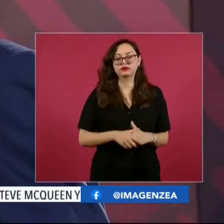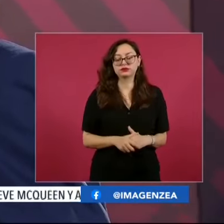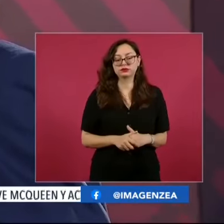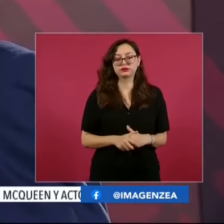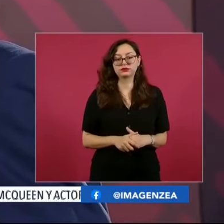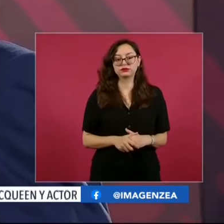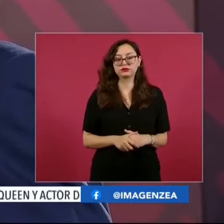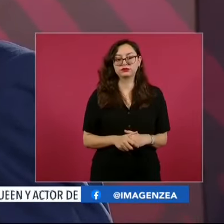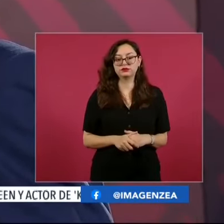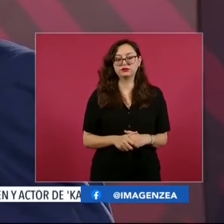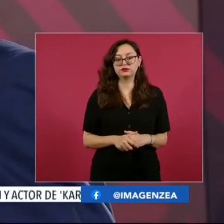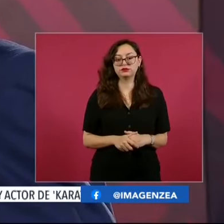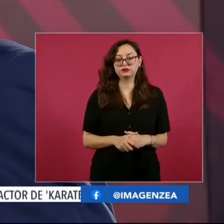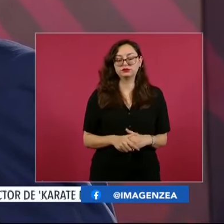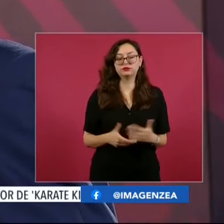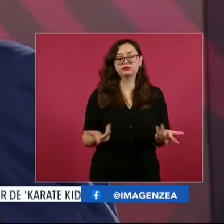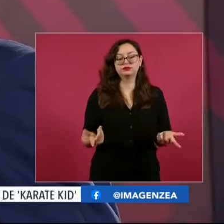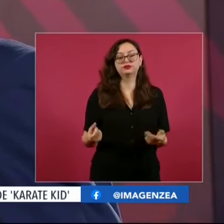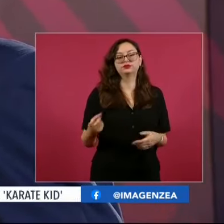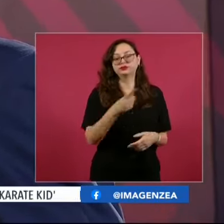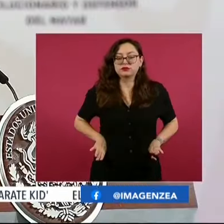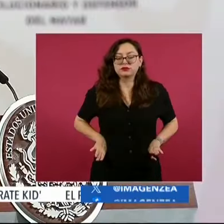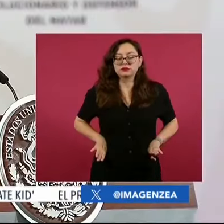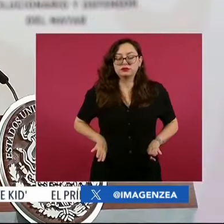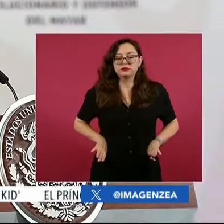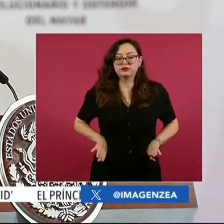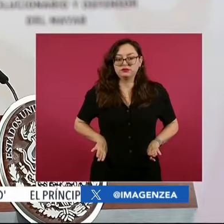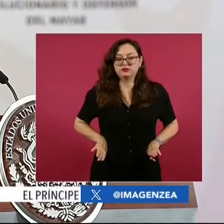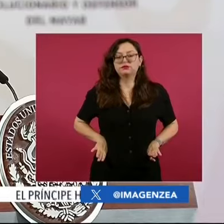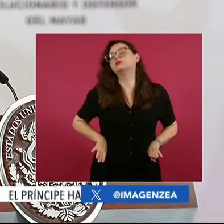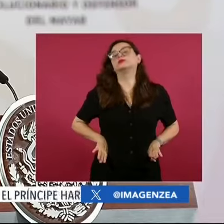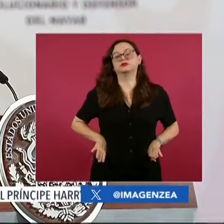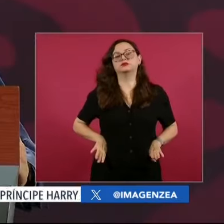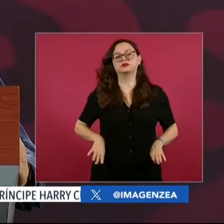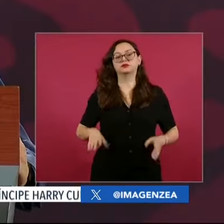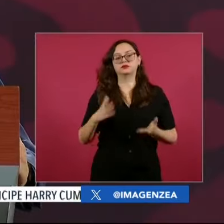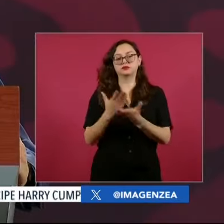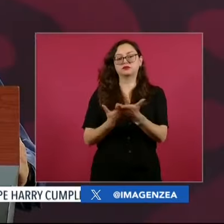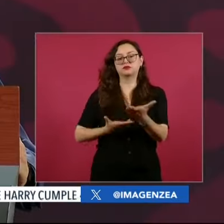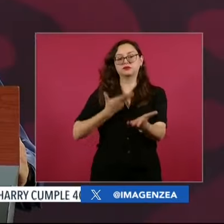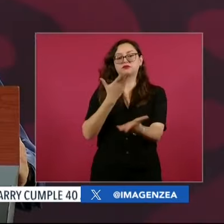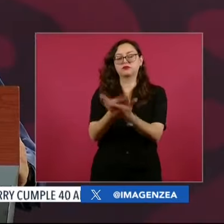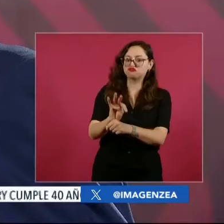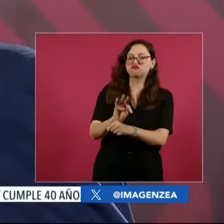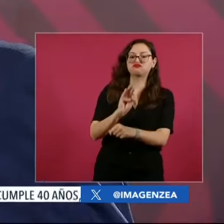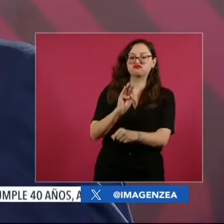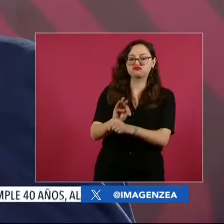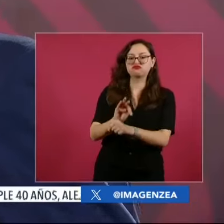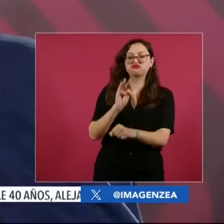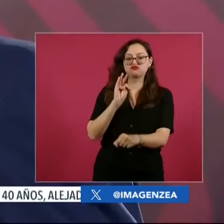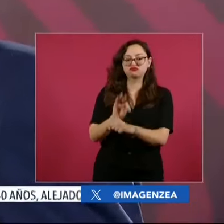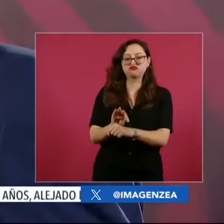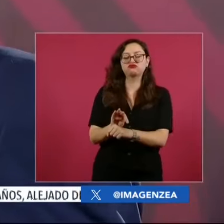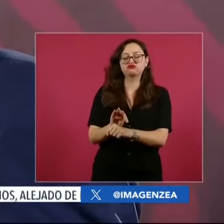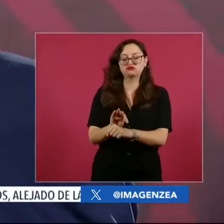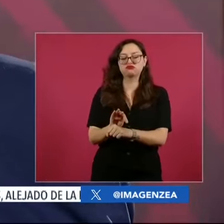porque defendieron la iniciativa que envió el Ejecutivo, lo hicieron